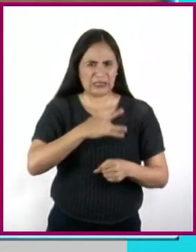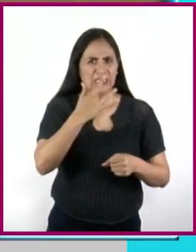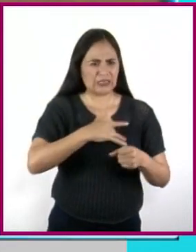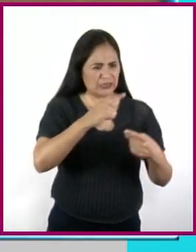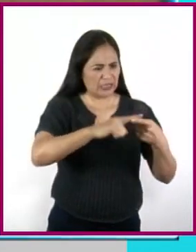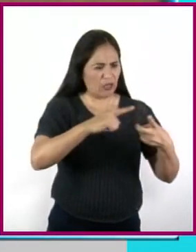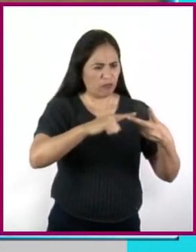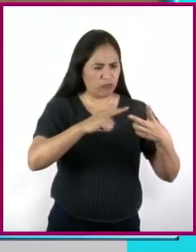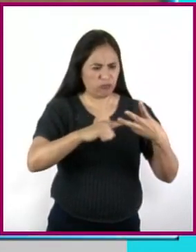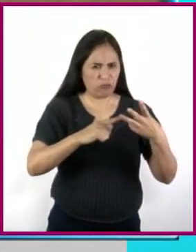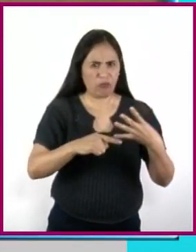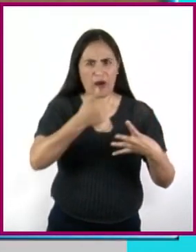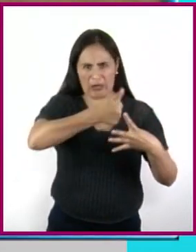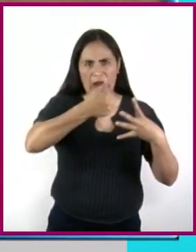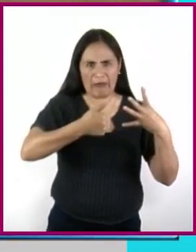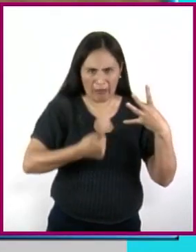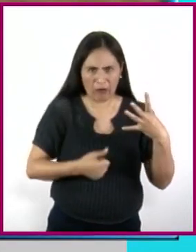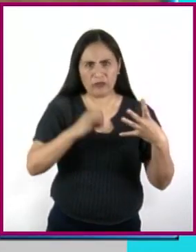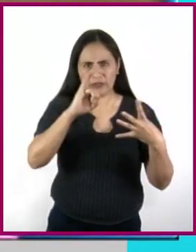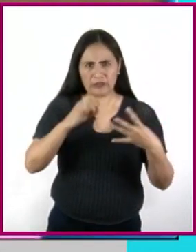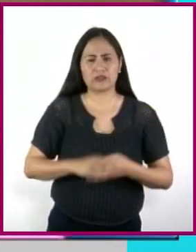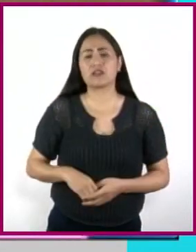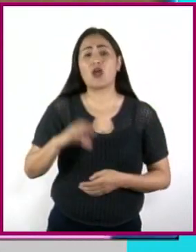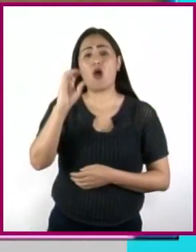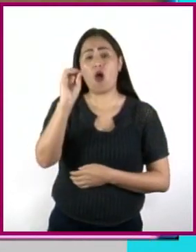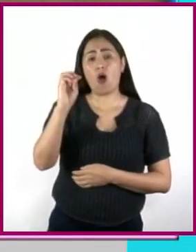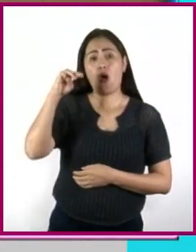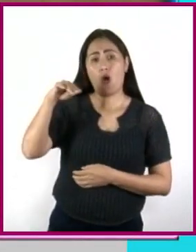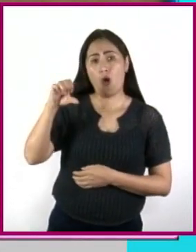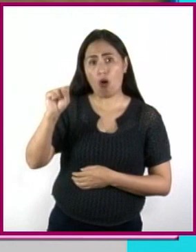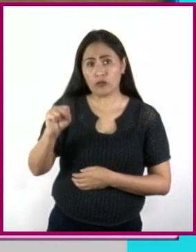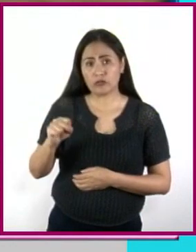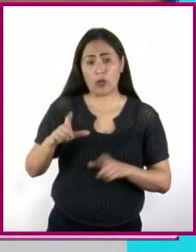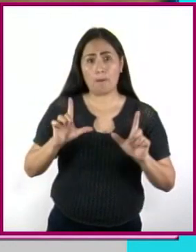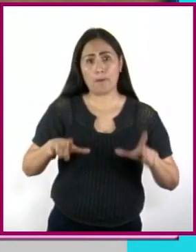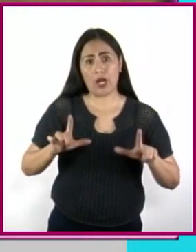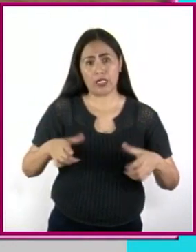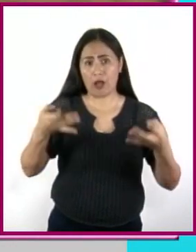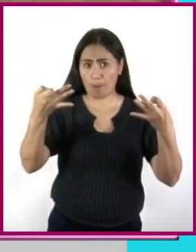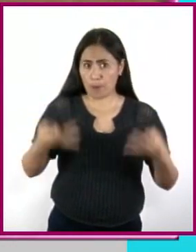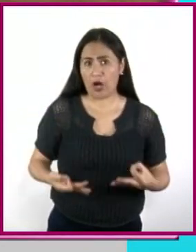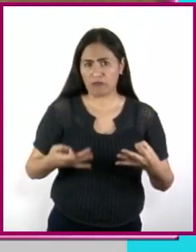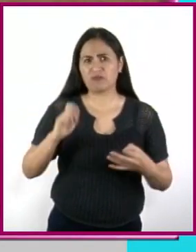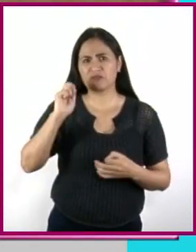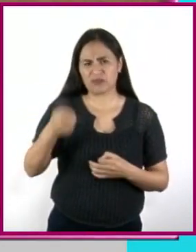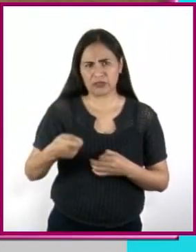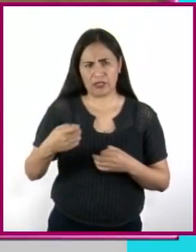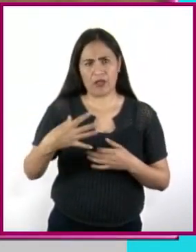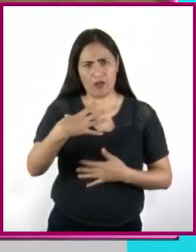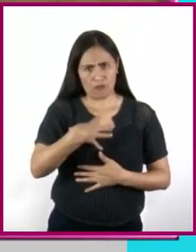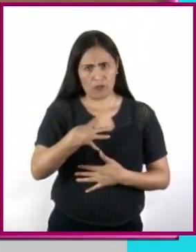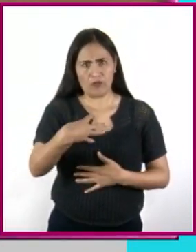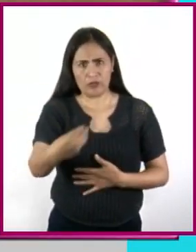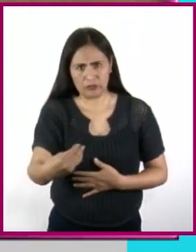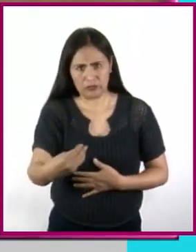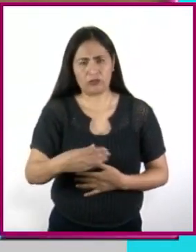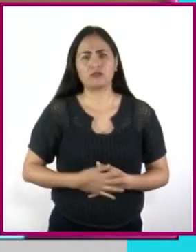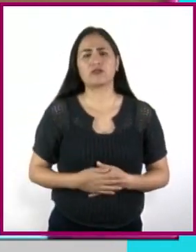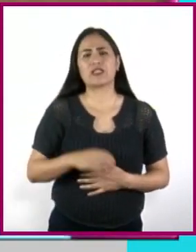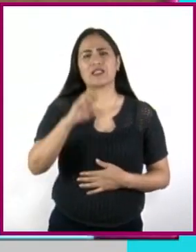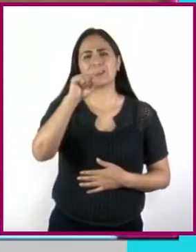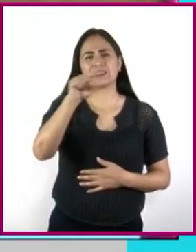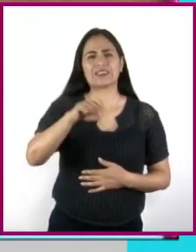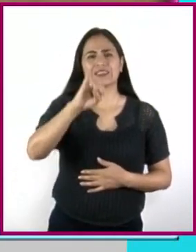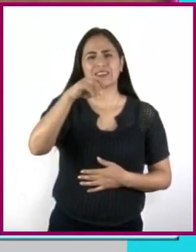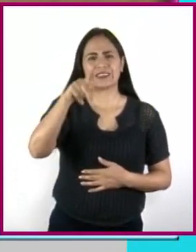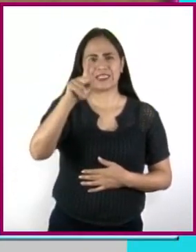enfermedad. La Organización Mundial de la Salud en su página oficial menciona que la infección por enfermedad del virus Zika se presenta en niños